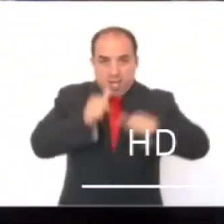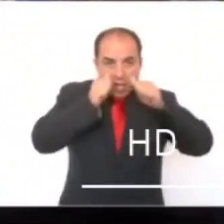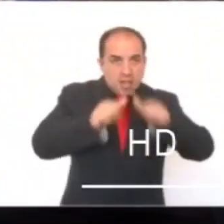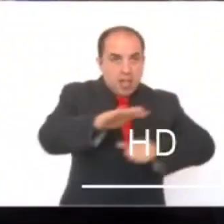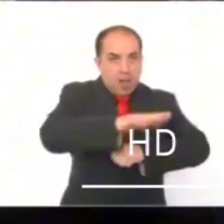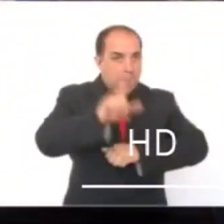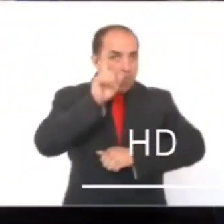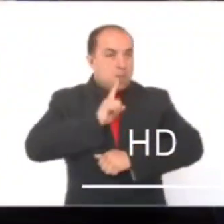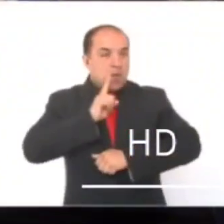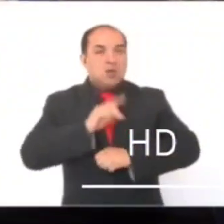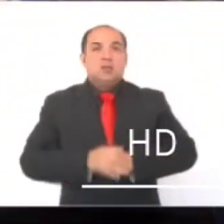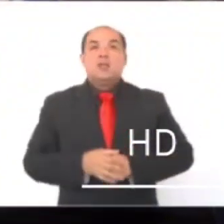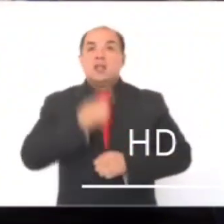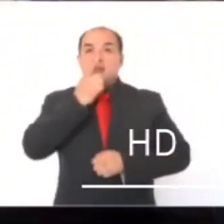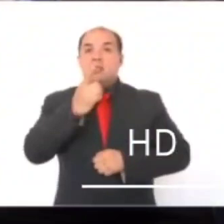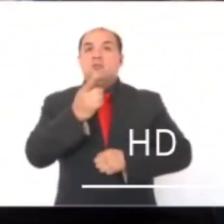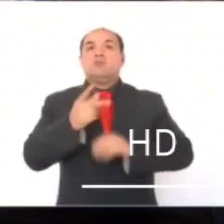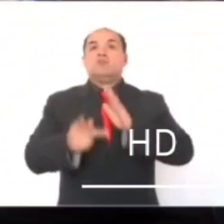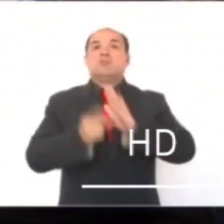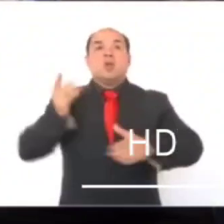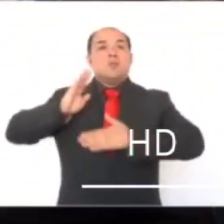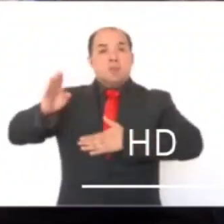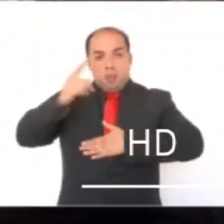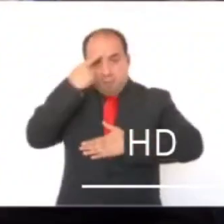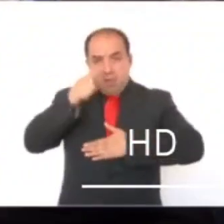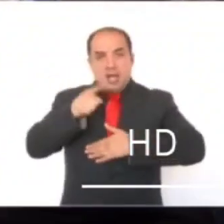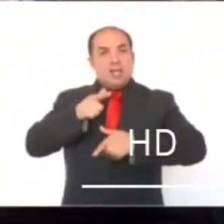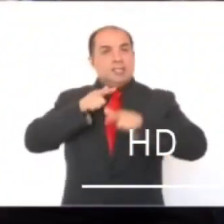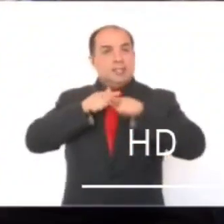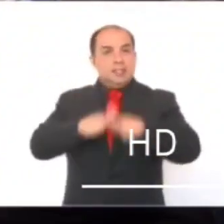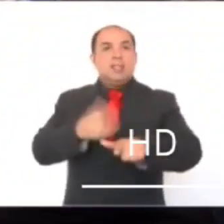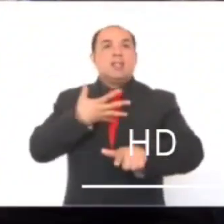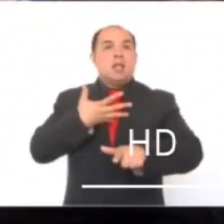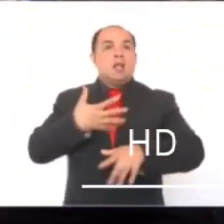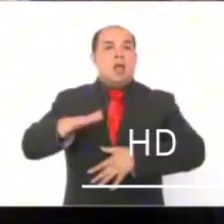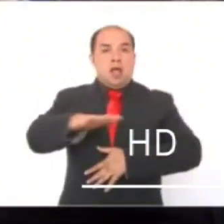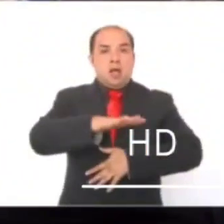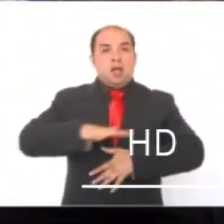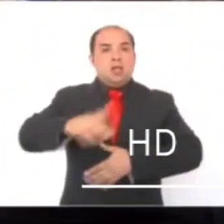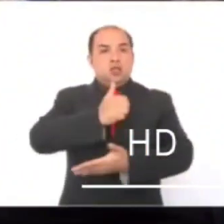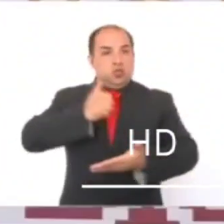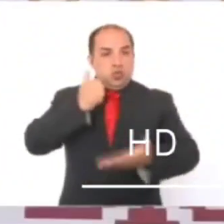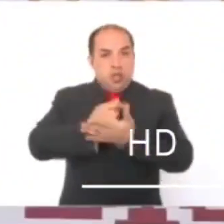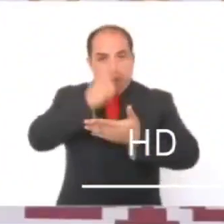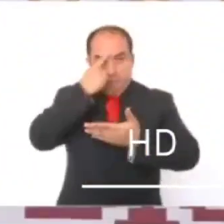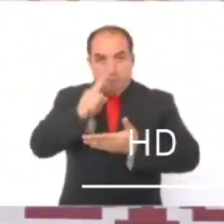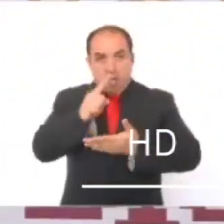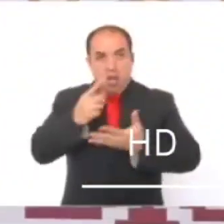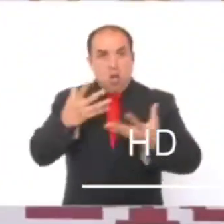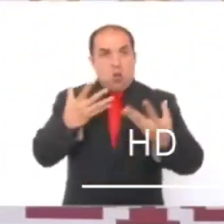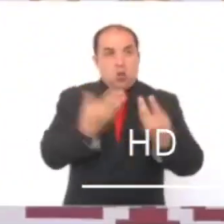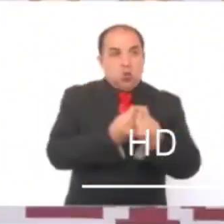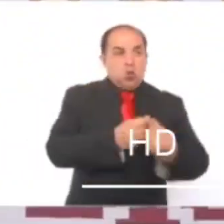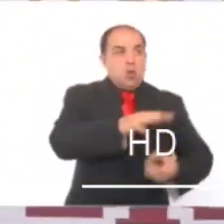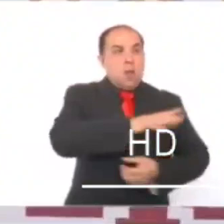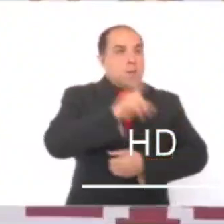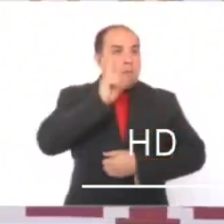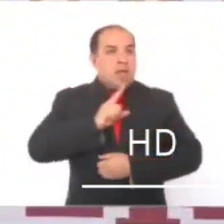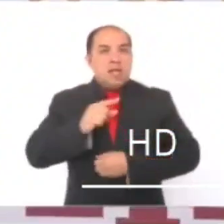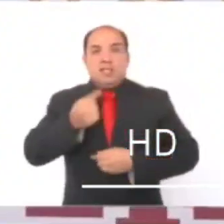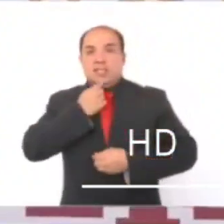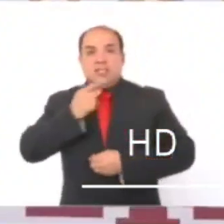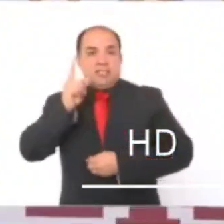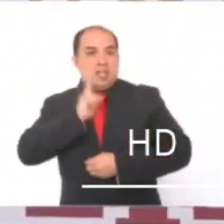las Mujeres, refrendamos este compromiso por seguir construyendo una ciudad para y con las mujeres y